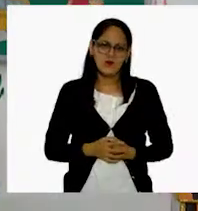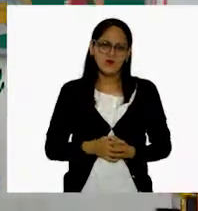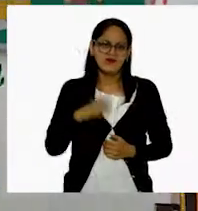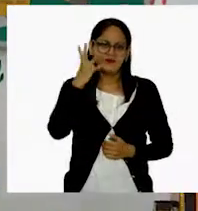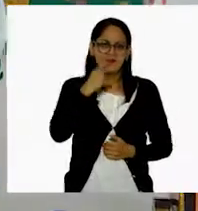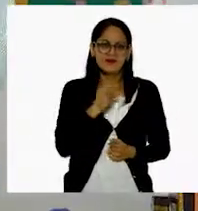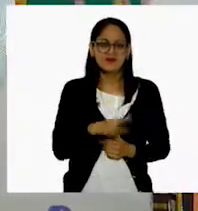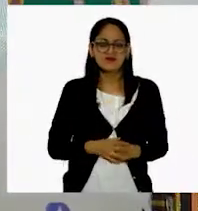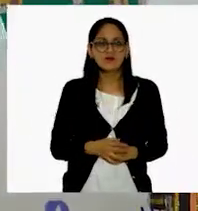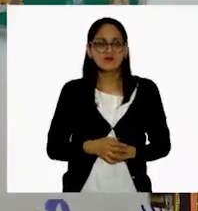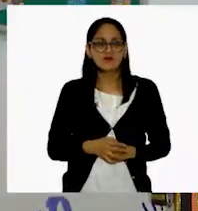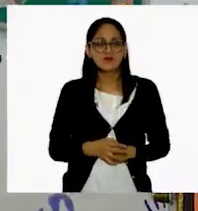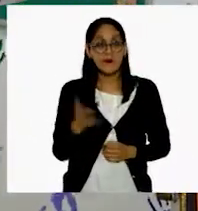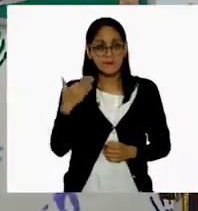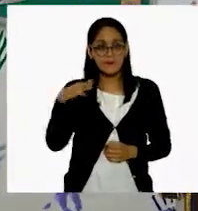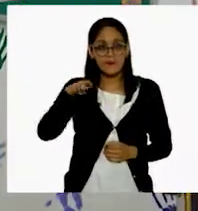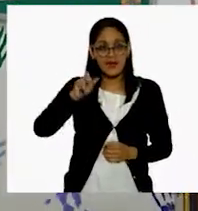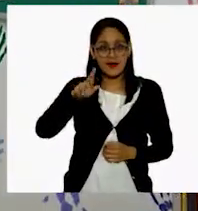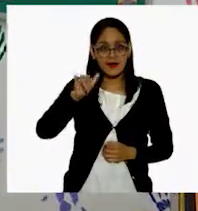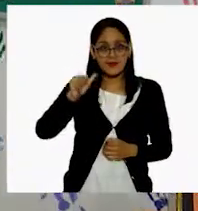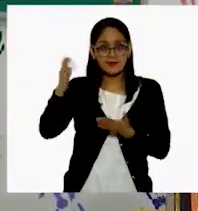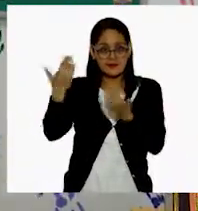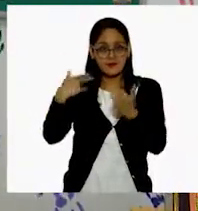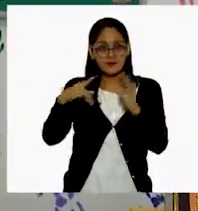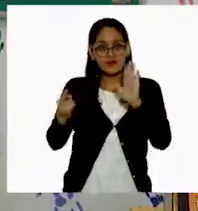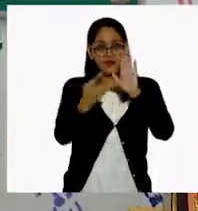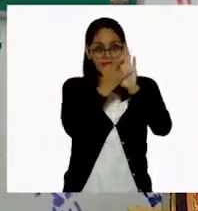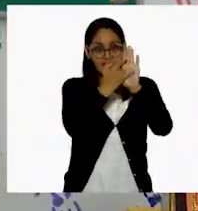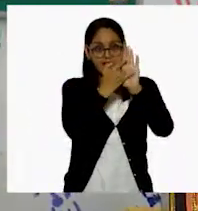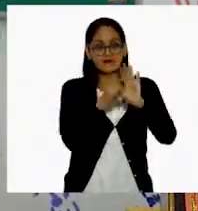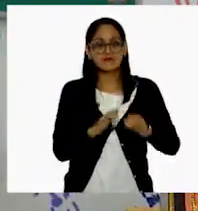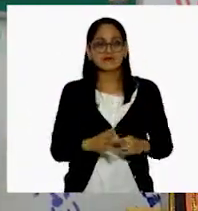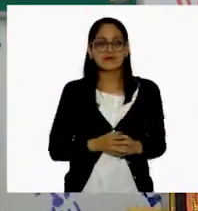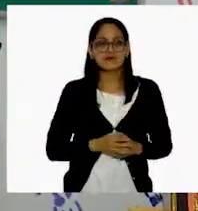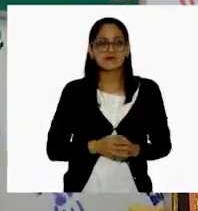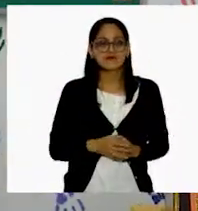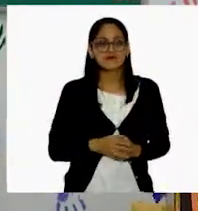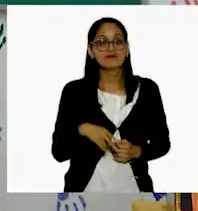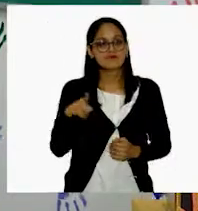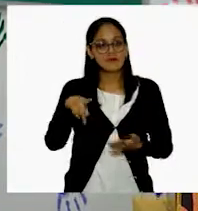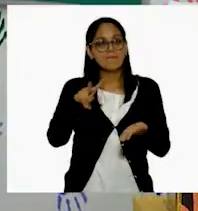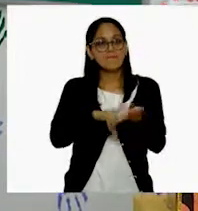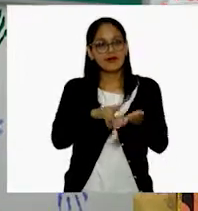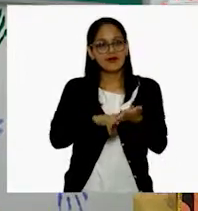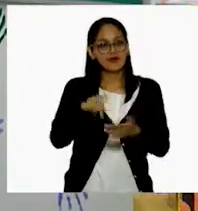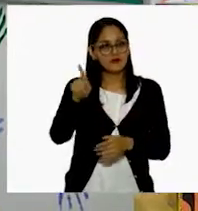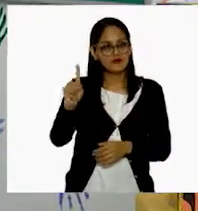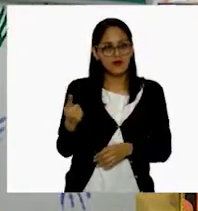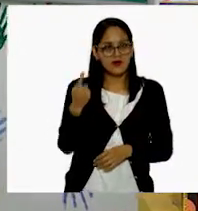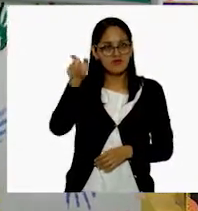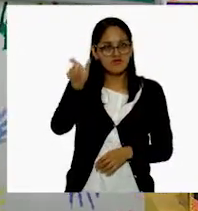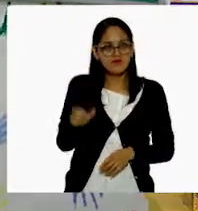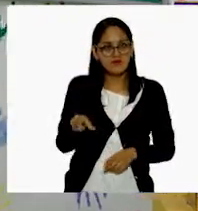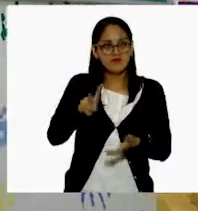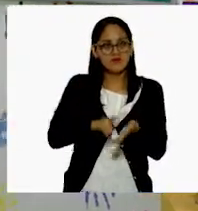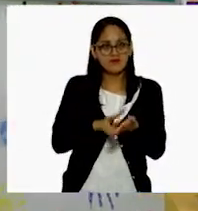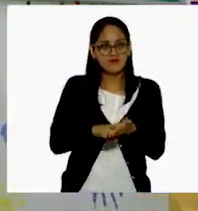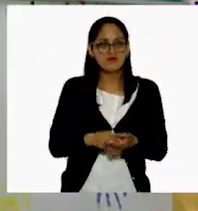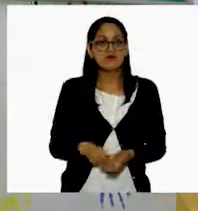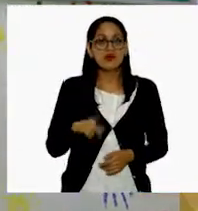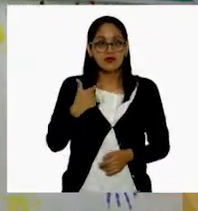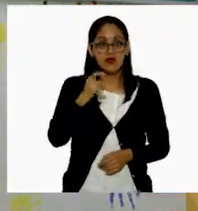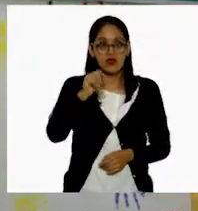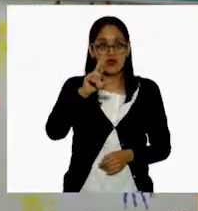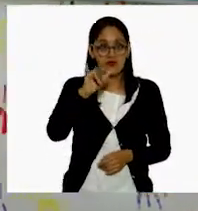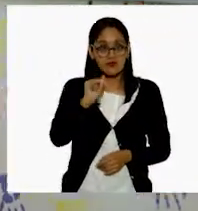ver, Mariana, sí. Préstame tu estrella. Sí, aquí está. Ya que eres un ser valioso. Exacto. Muy bien. ¿Y Gloria, me